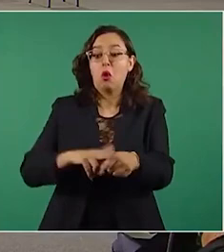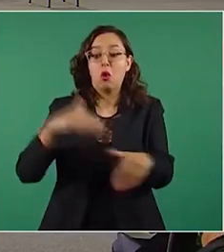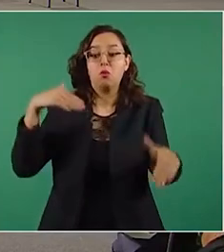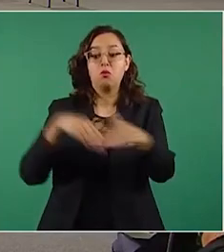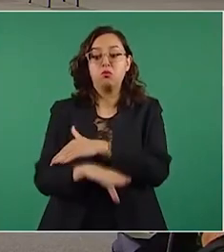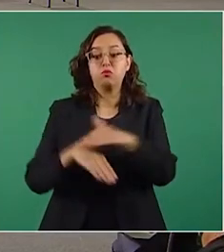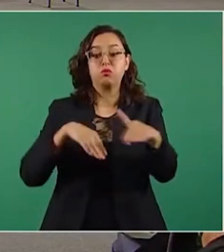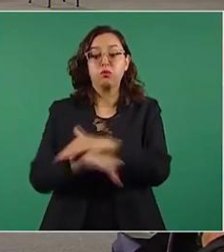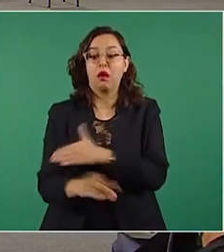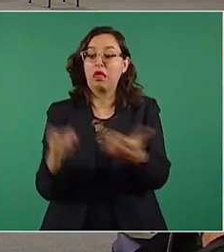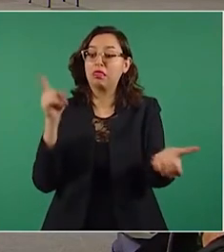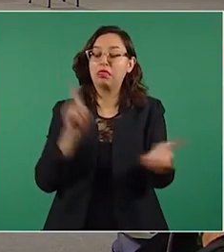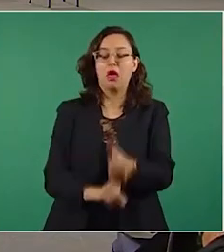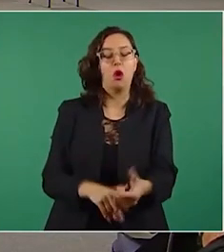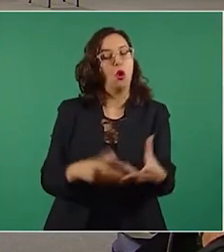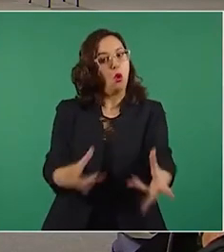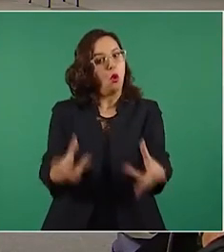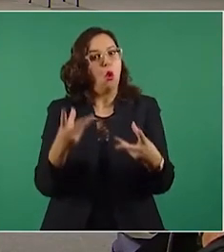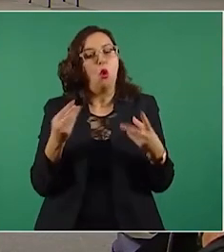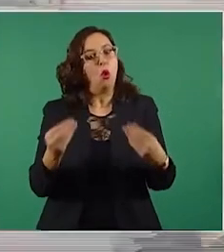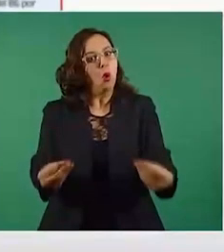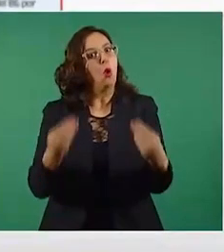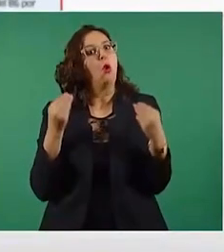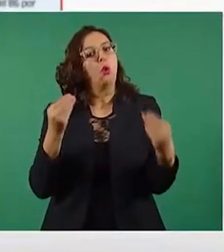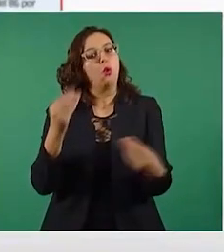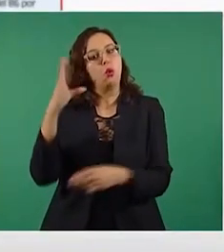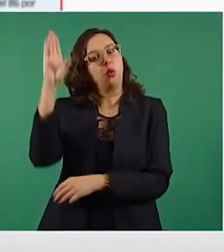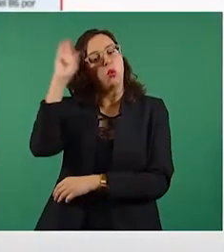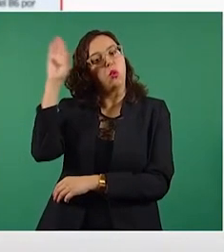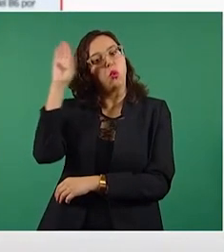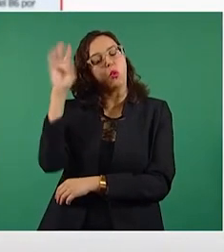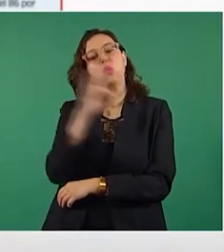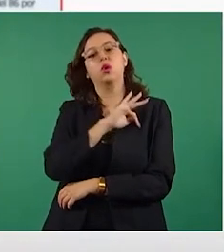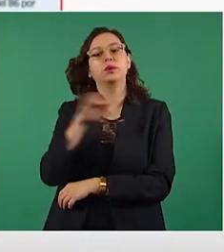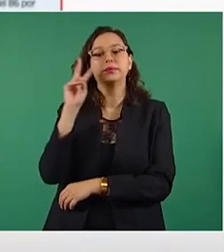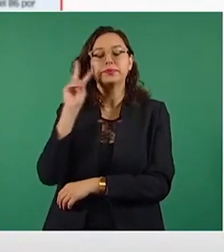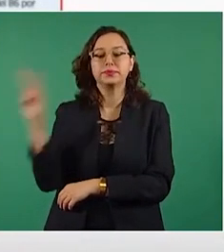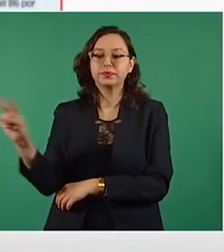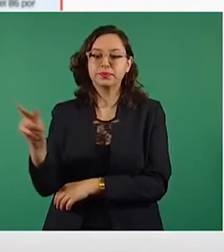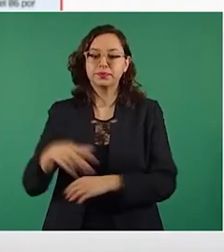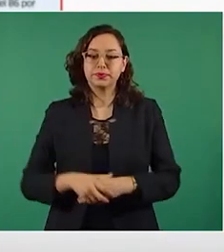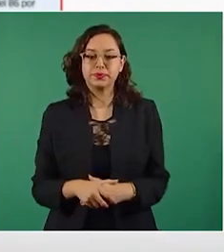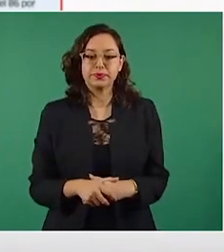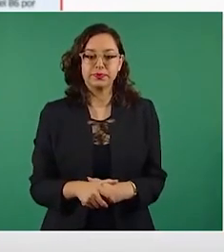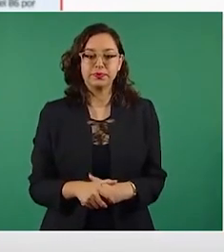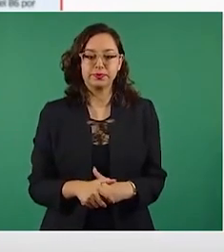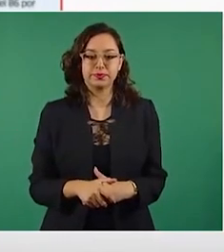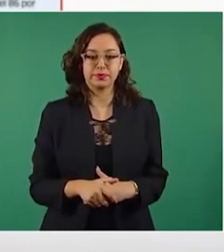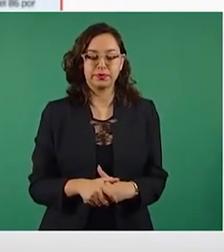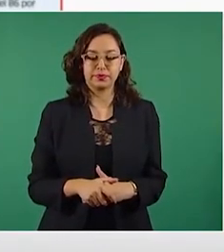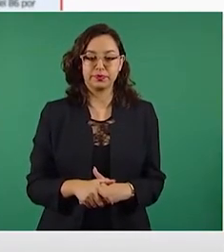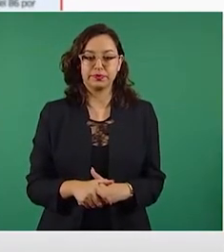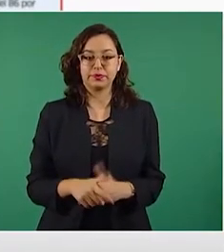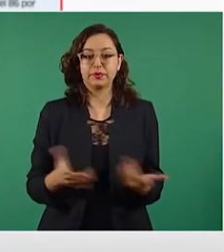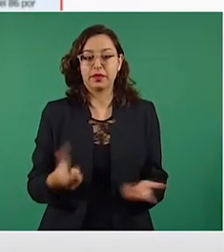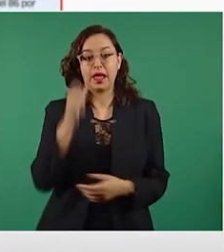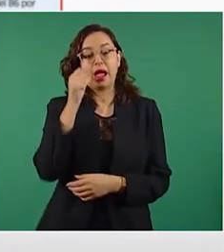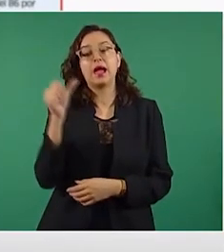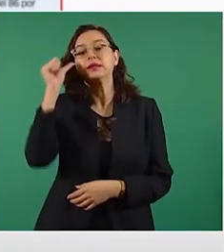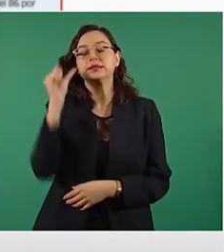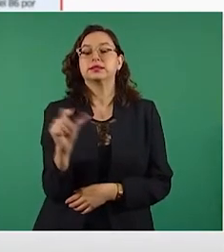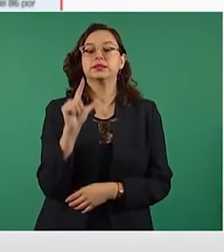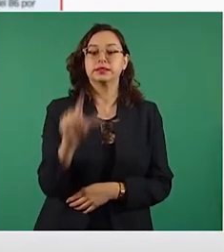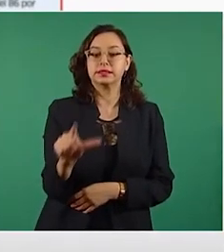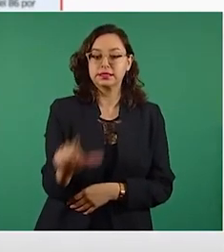Ahí está la portada, en portada, publicado. El periódico Reforma publica en su primera plana de ayer, 17 de